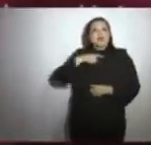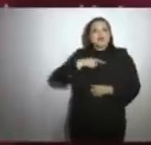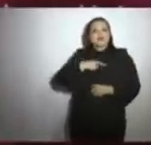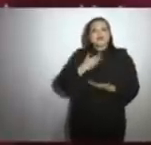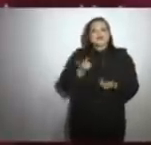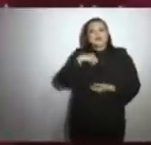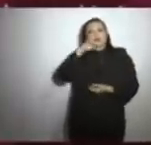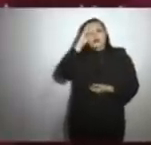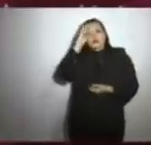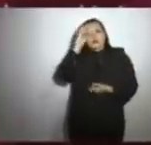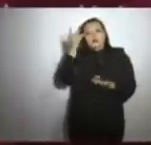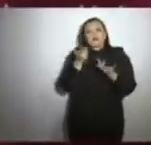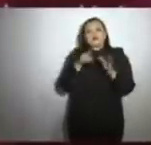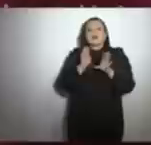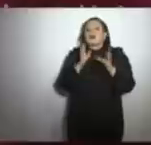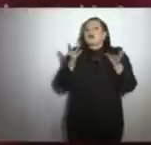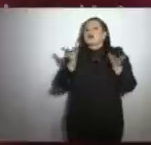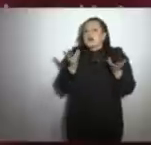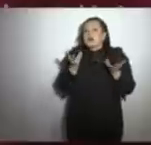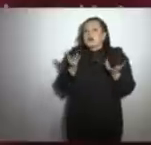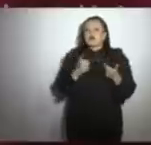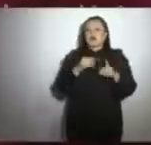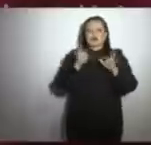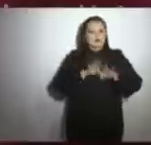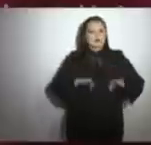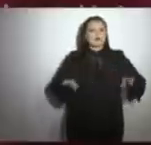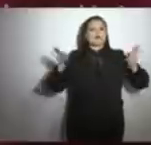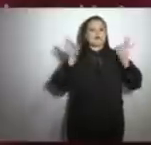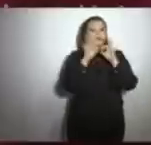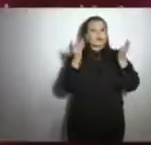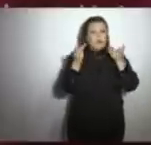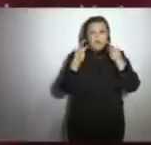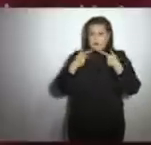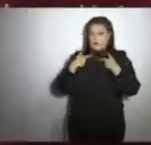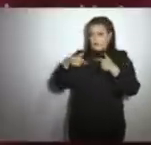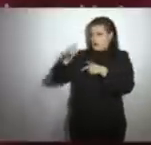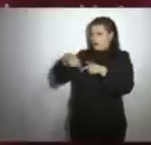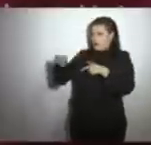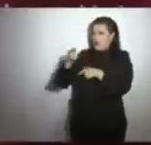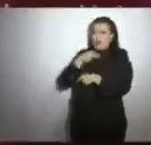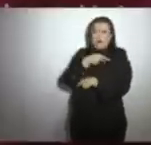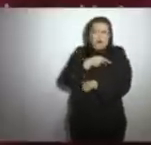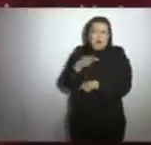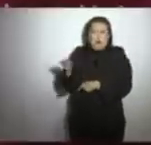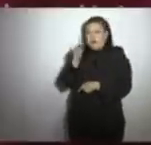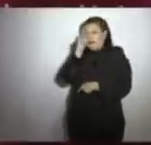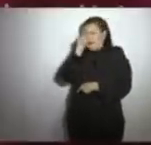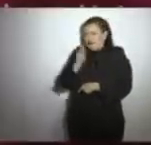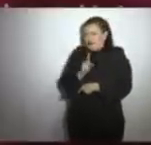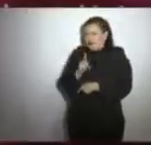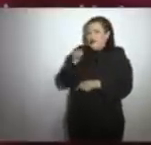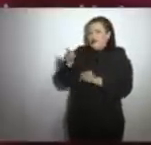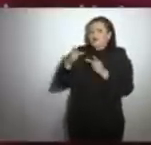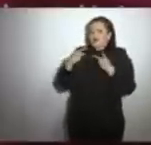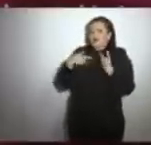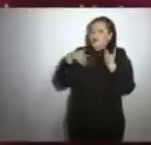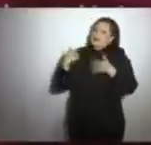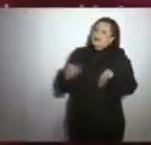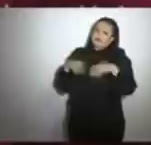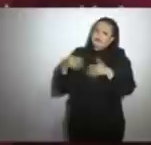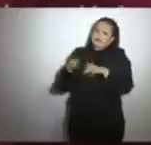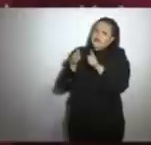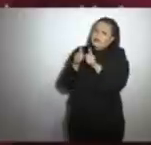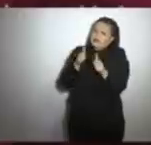planteó que lo fundamental era atender a los más pobres, a los que vivían en desventaja. Y